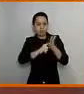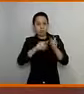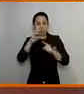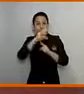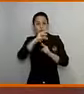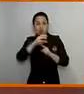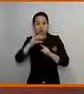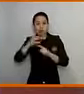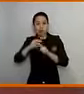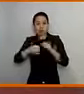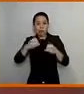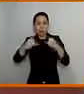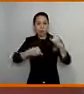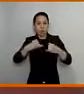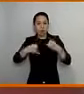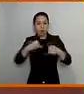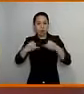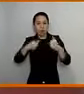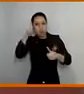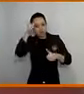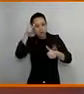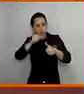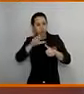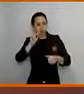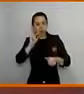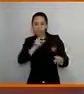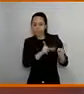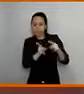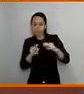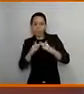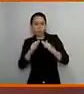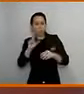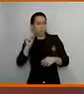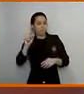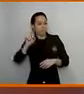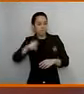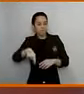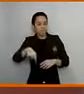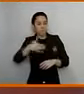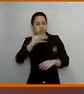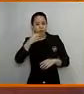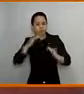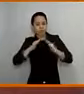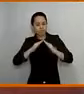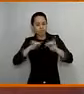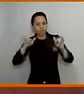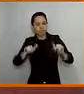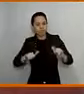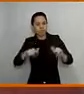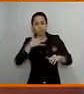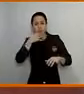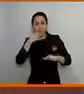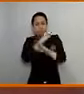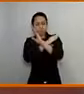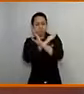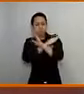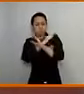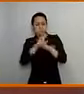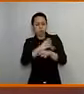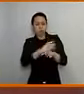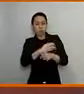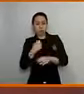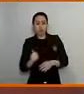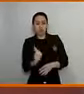uno de nuestros juegos. Jugadores, recuerden no salir de casa si no es necesario. Es la medida que más debemos practicar para cuidarnos y cuidar